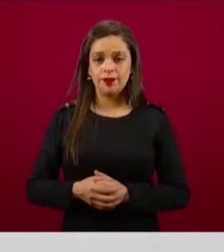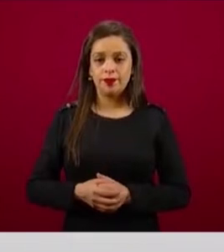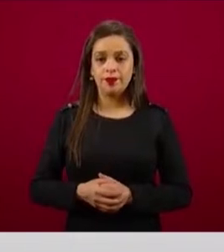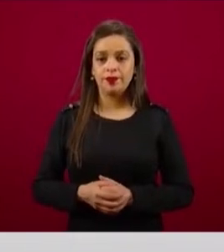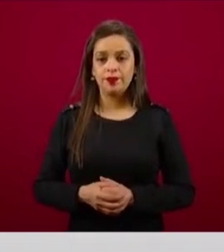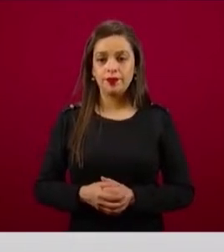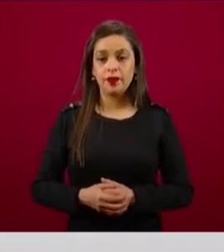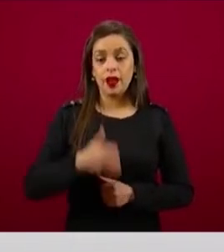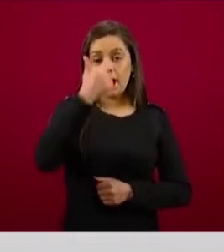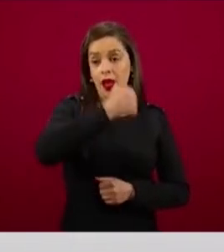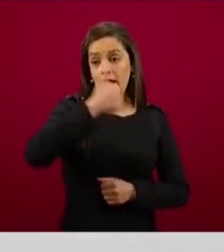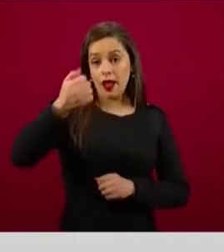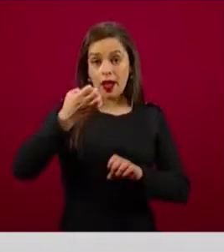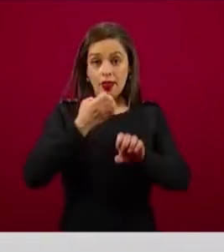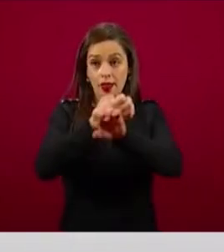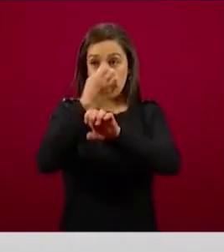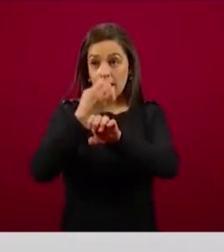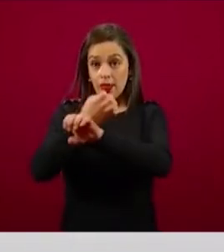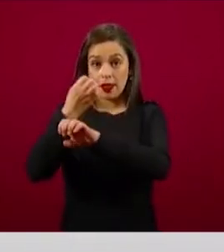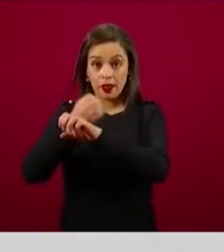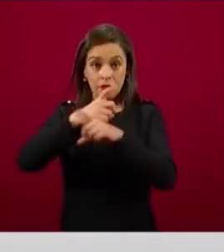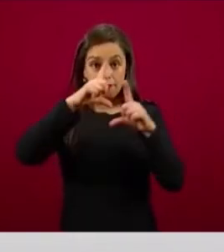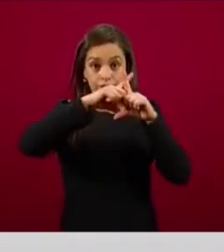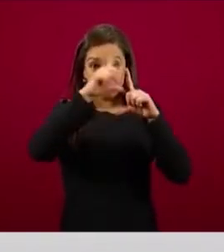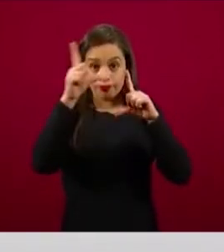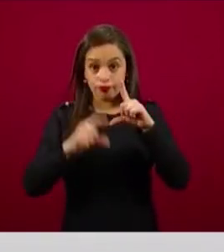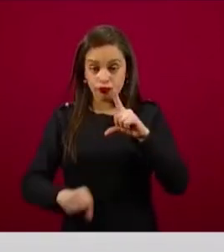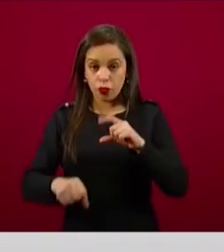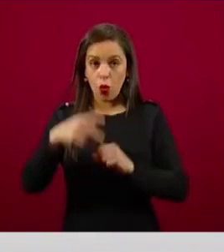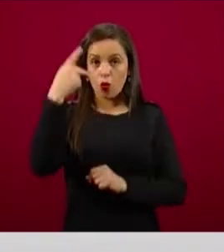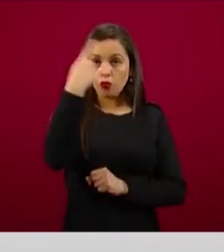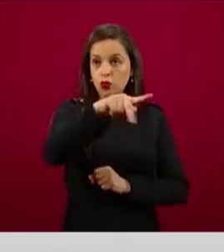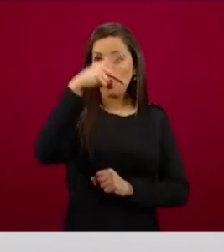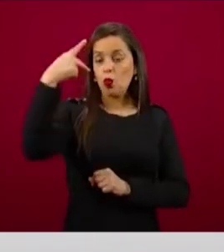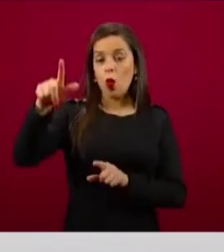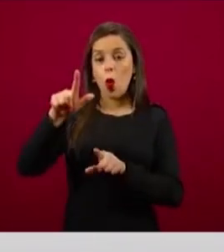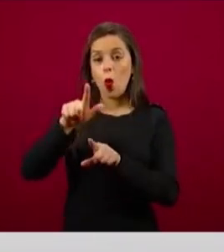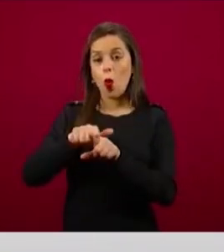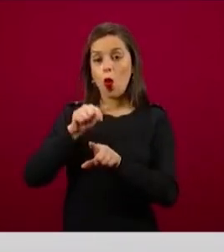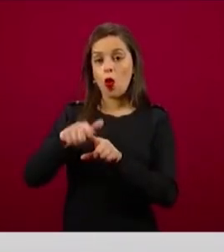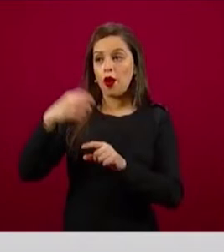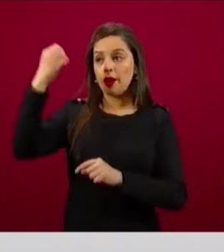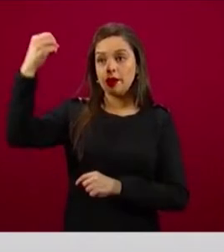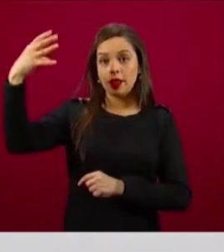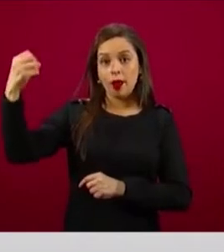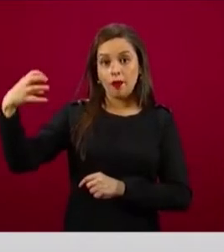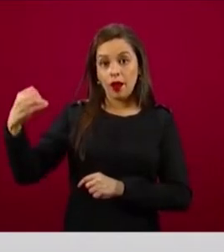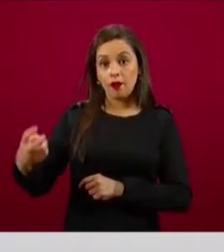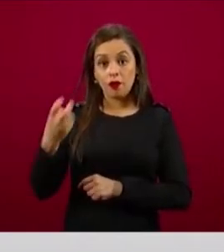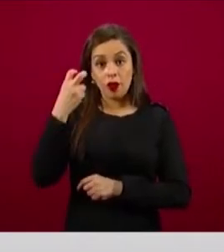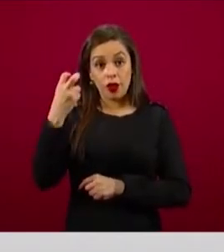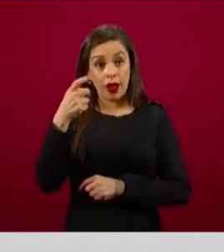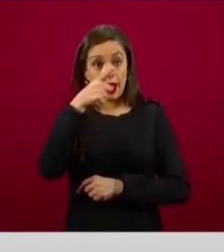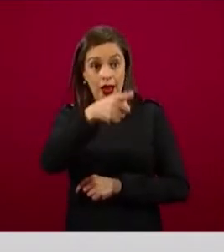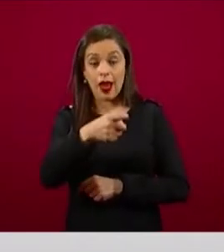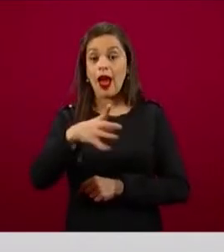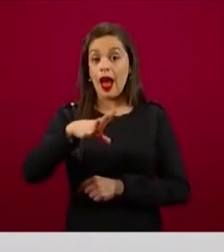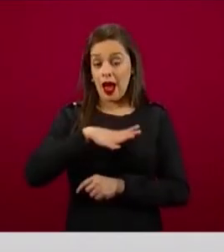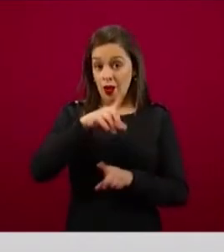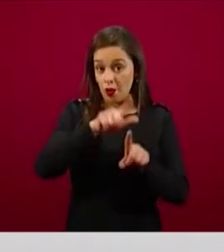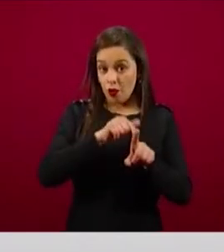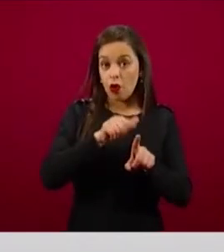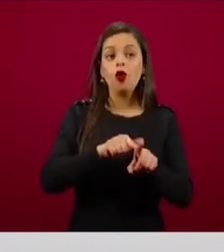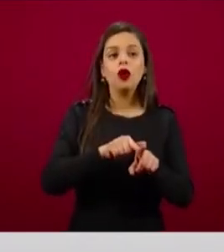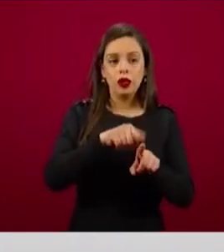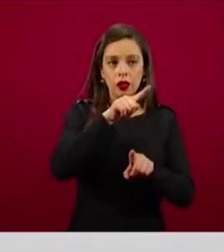la República va a tener un color. Y de acuerdo al color que tenga, es las actividades que vamos a poder realizar